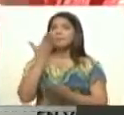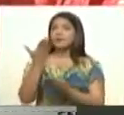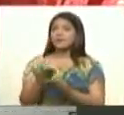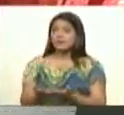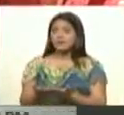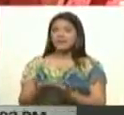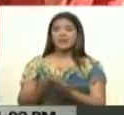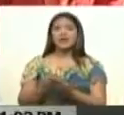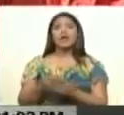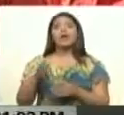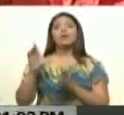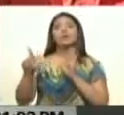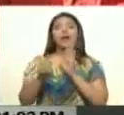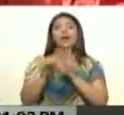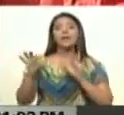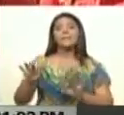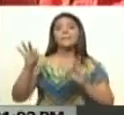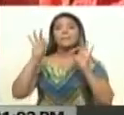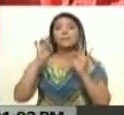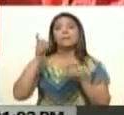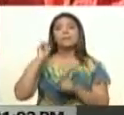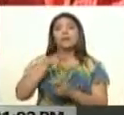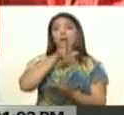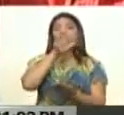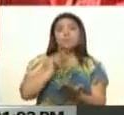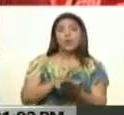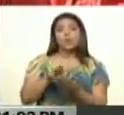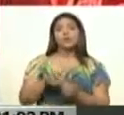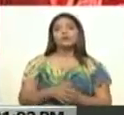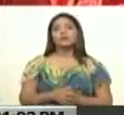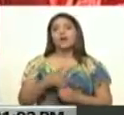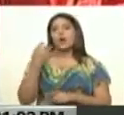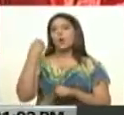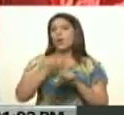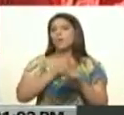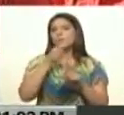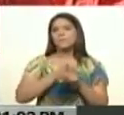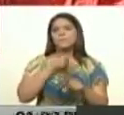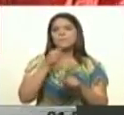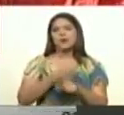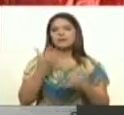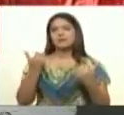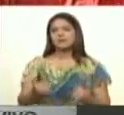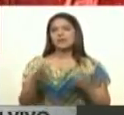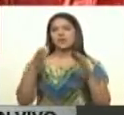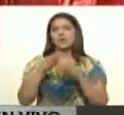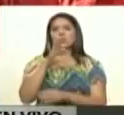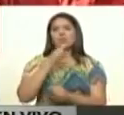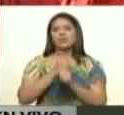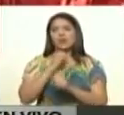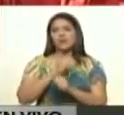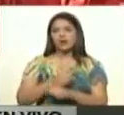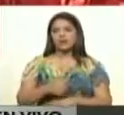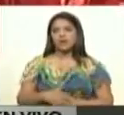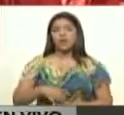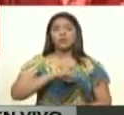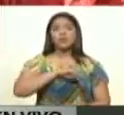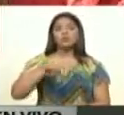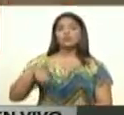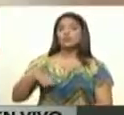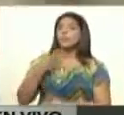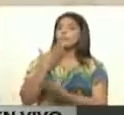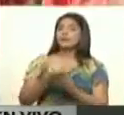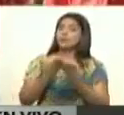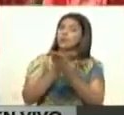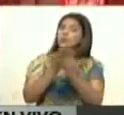que mediante habilitante apruebe ese instrumento de combate protagónico de la clase obrera. Nosotros le solicitamos